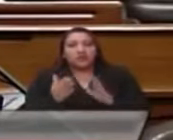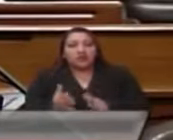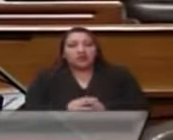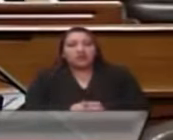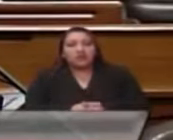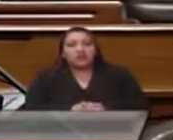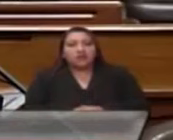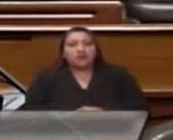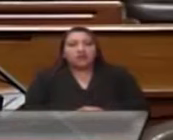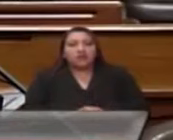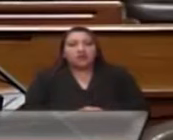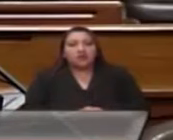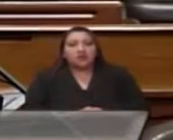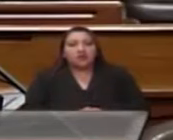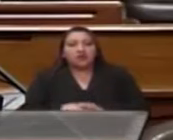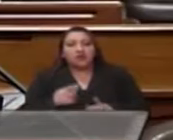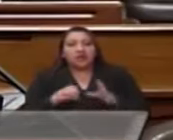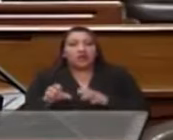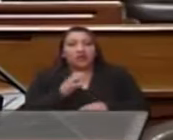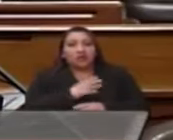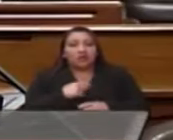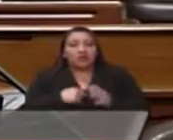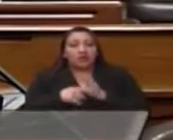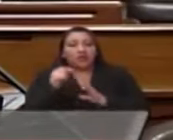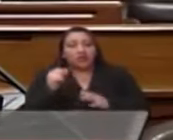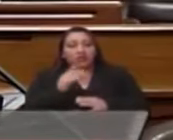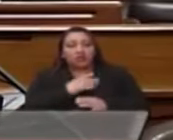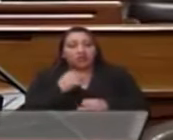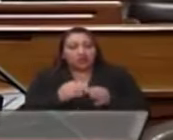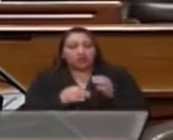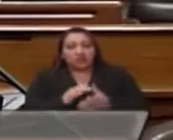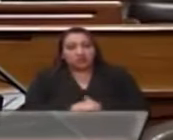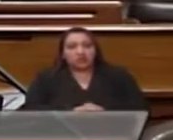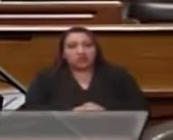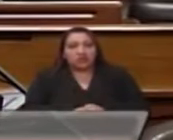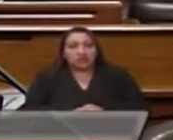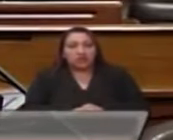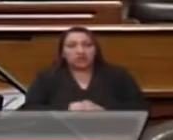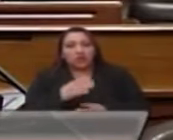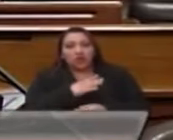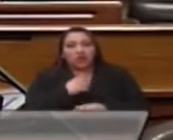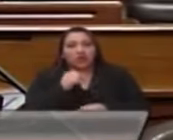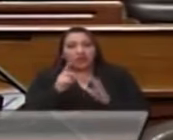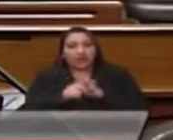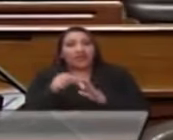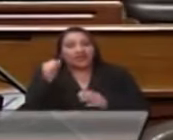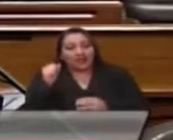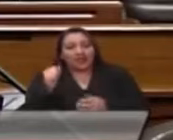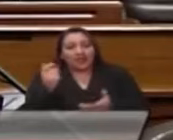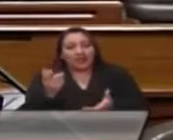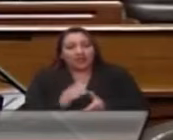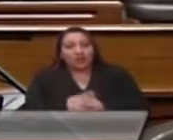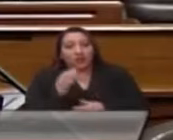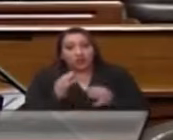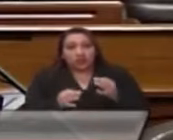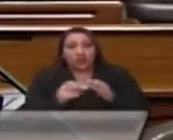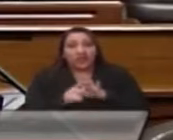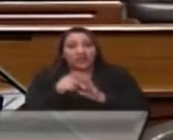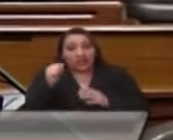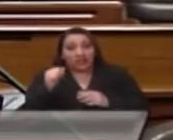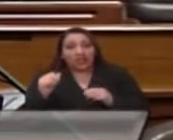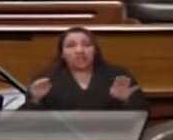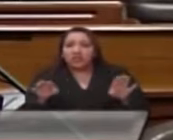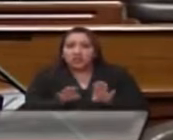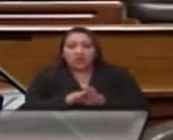transformación que haga del Estado de Derecho un Estado de justicia, un Estado de los derechos. Justicia y derechos